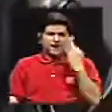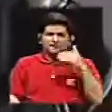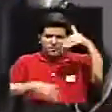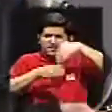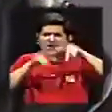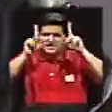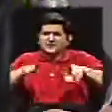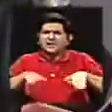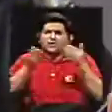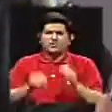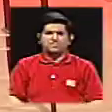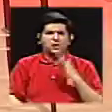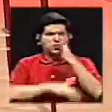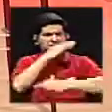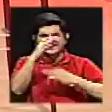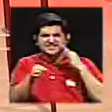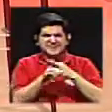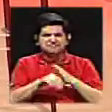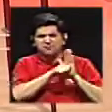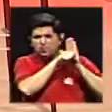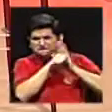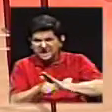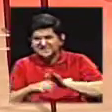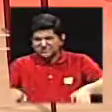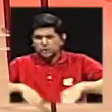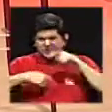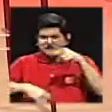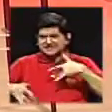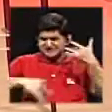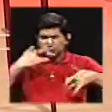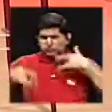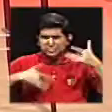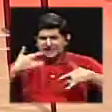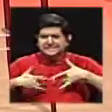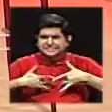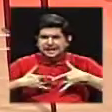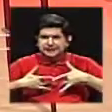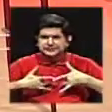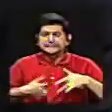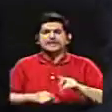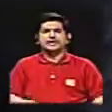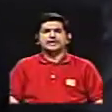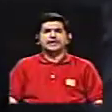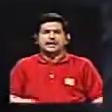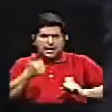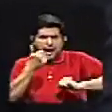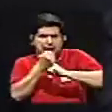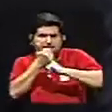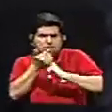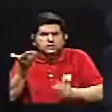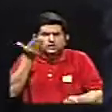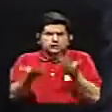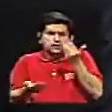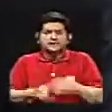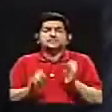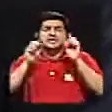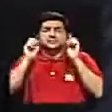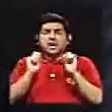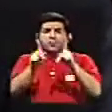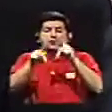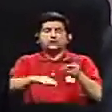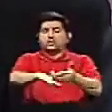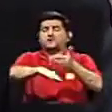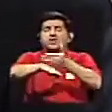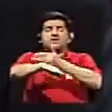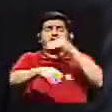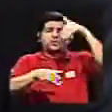esa gente. ¿Hay algún tipo de coacción, sí, siente usted, yo no de veo que, apoyo frente a posibilidades de